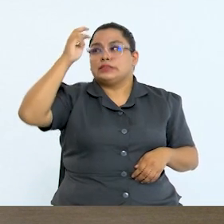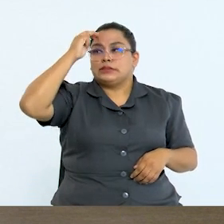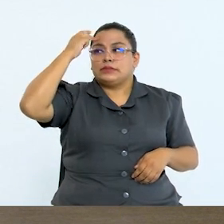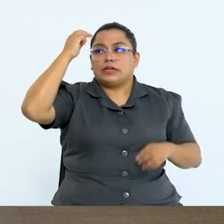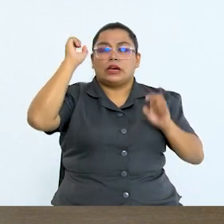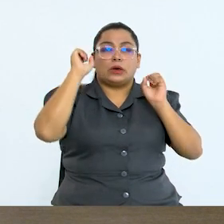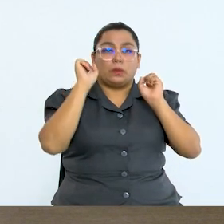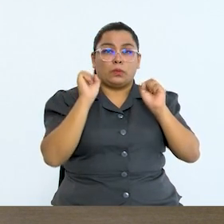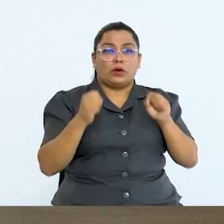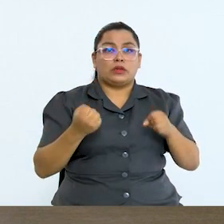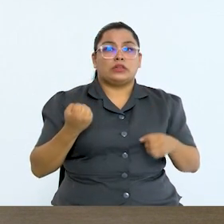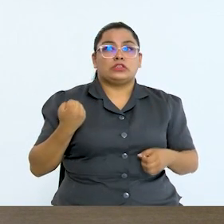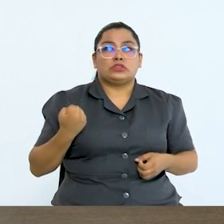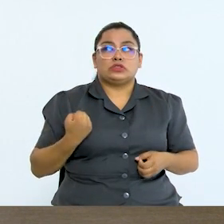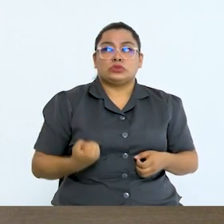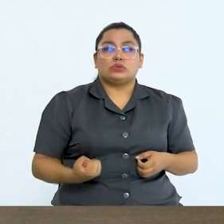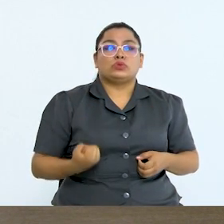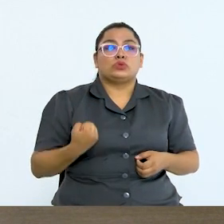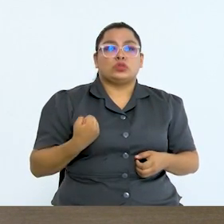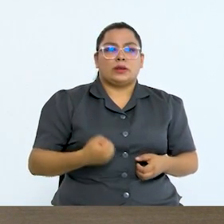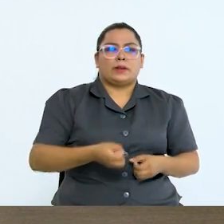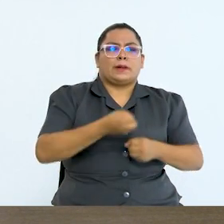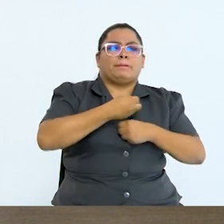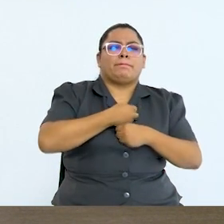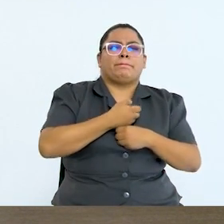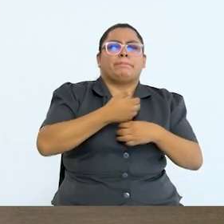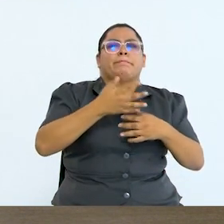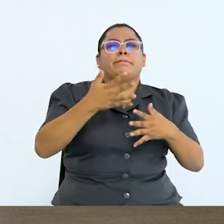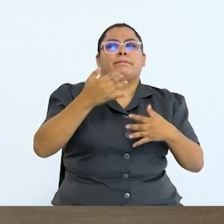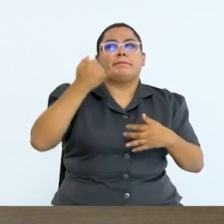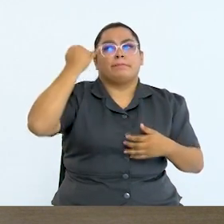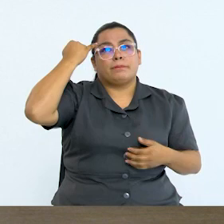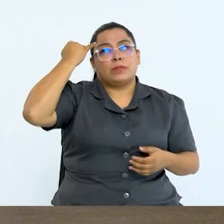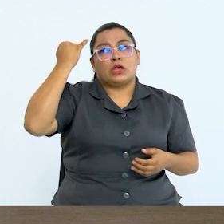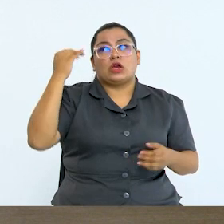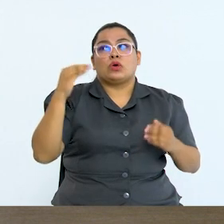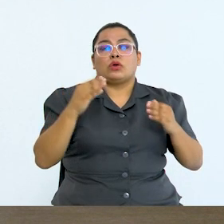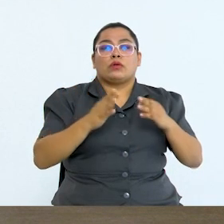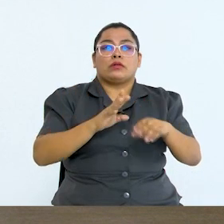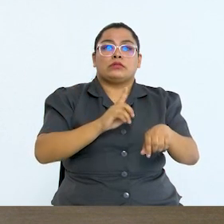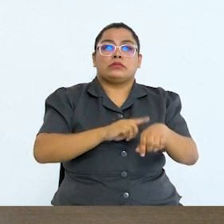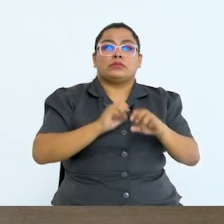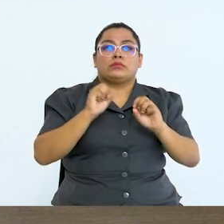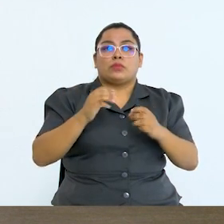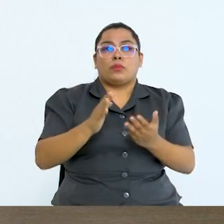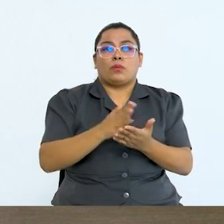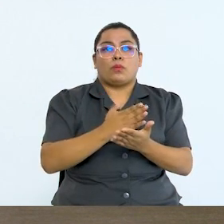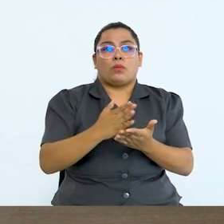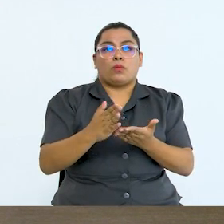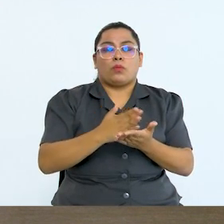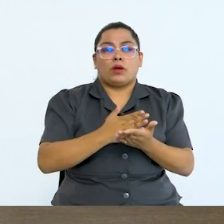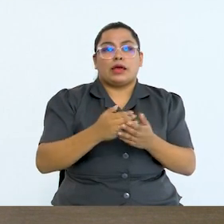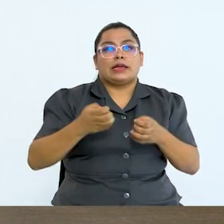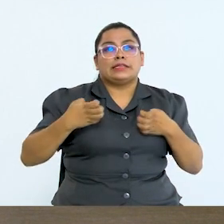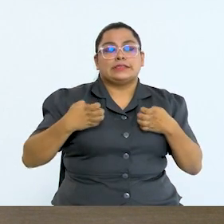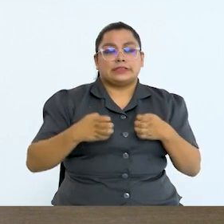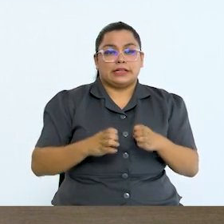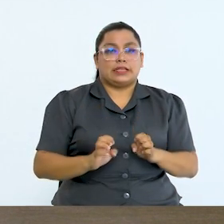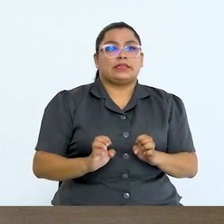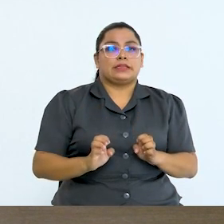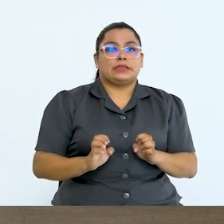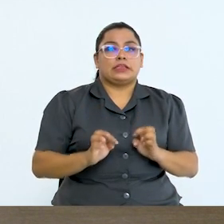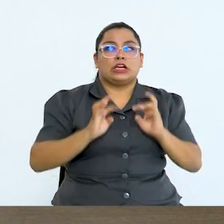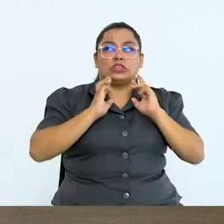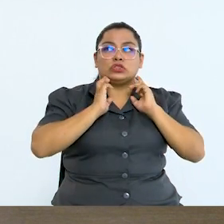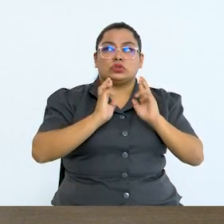estudiante plasmar sus ideas y además da el espacio para compartir las estrategias de solución.